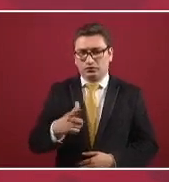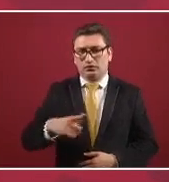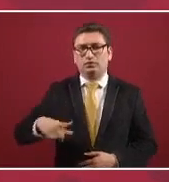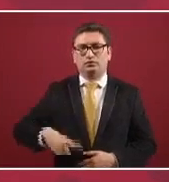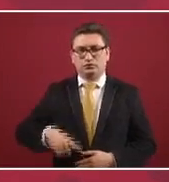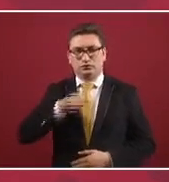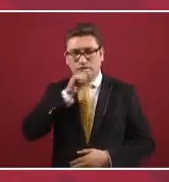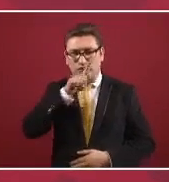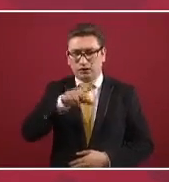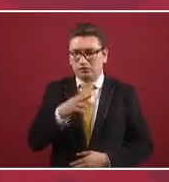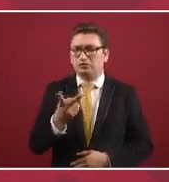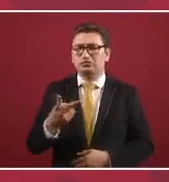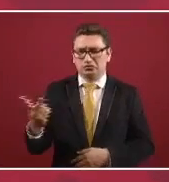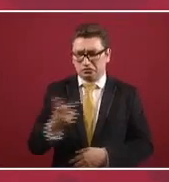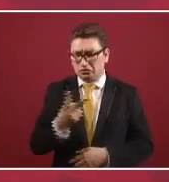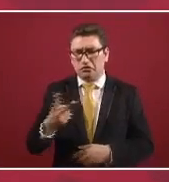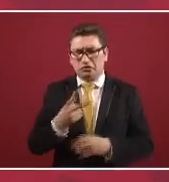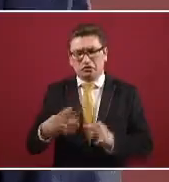también en muy buena